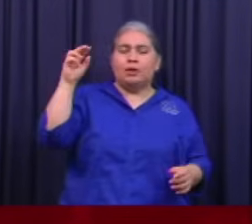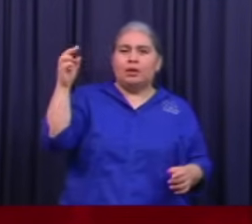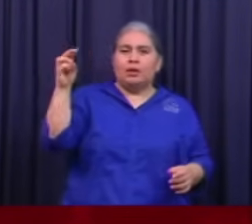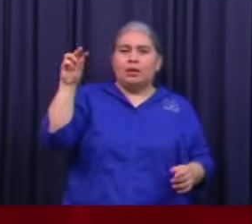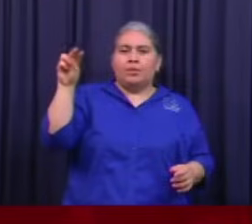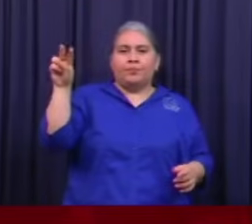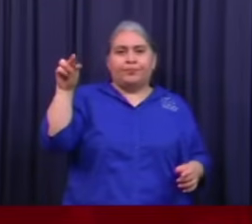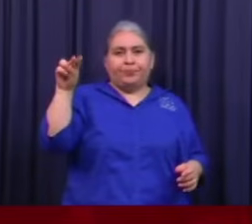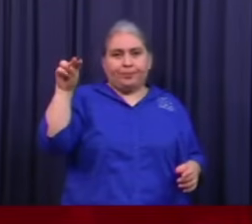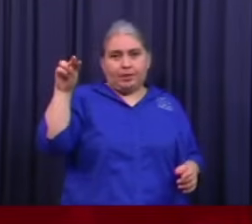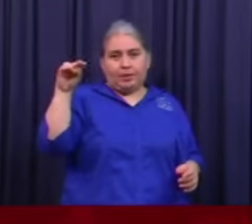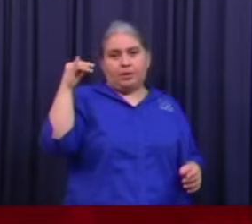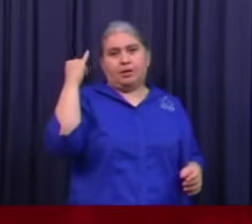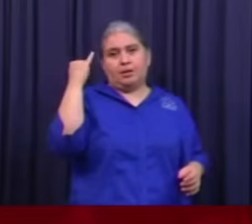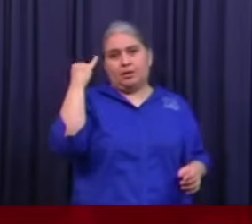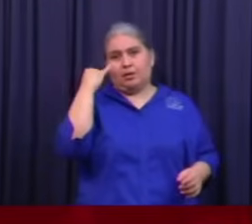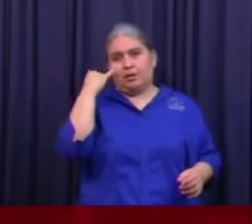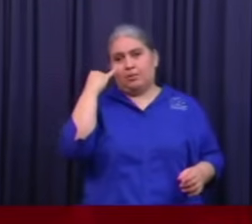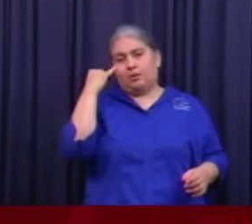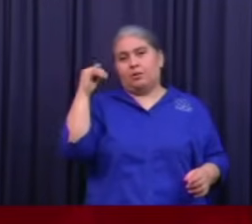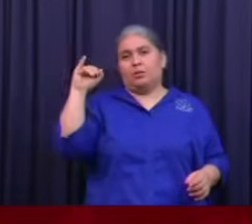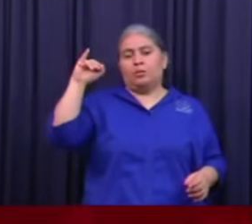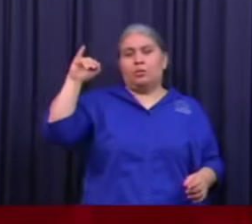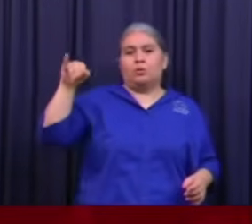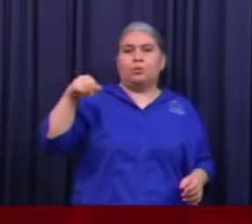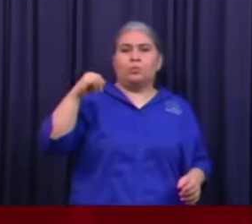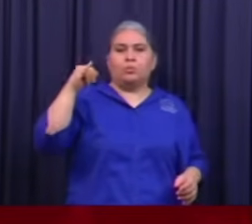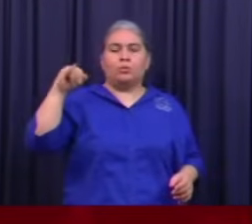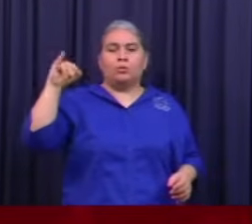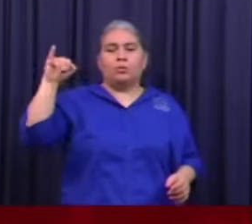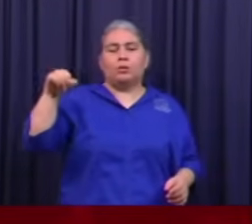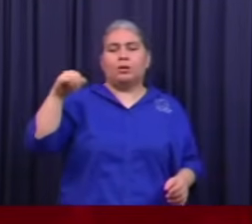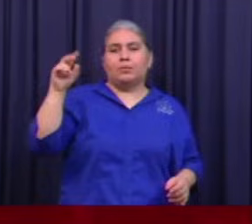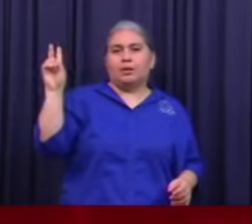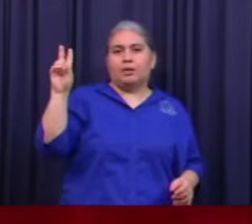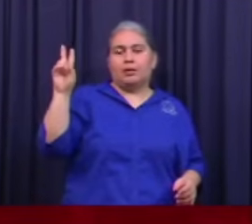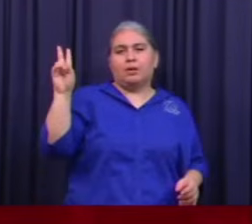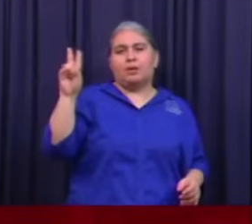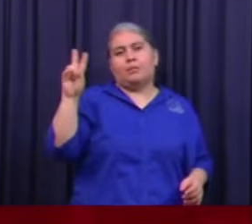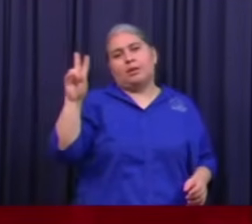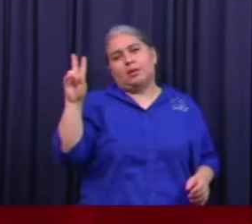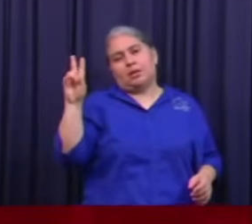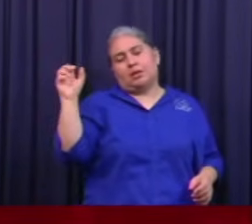viernes a las 5:30 de la mañana ahí están 3000